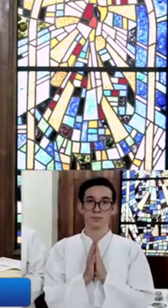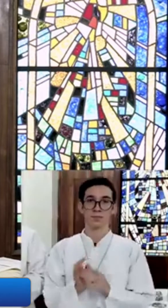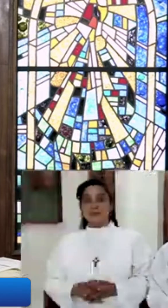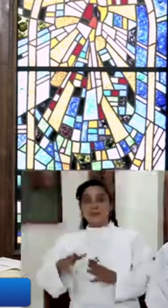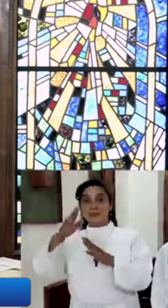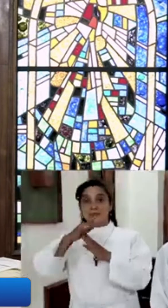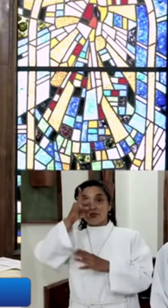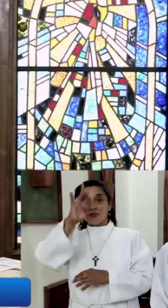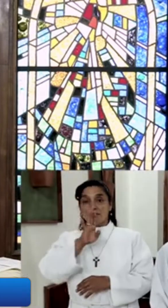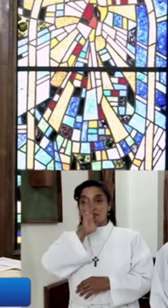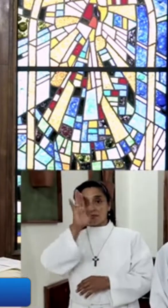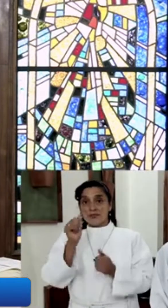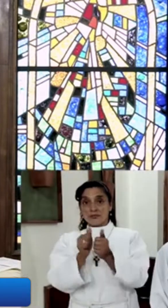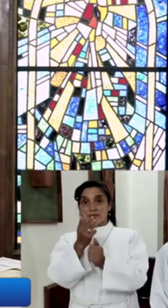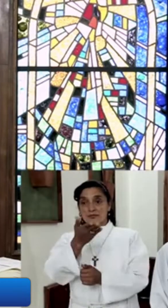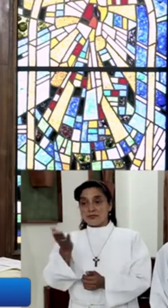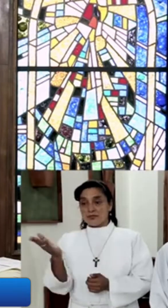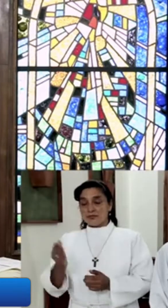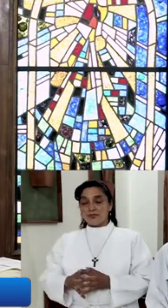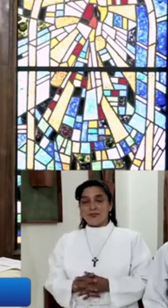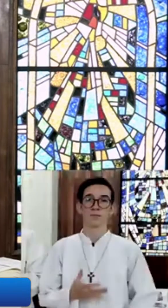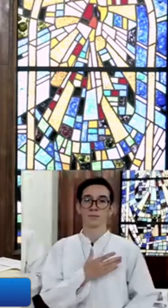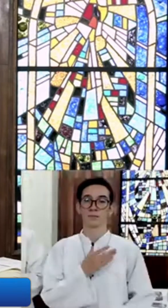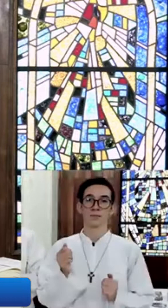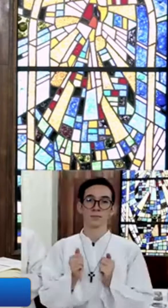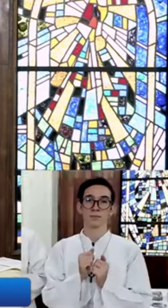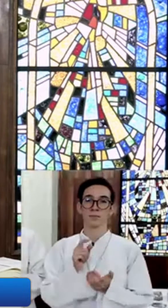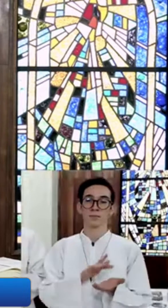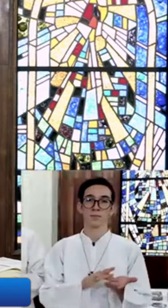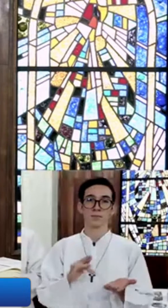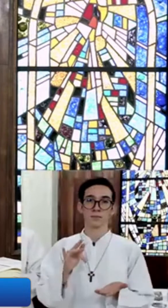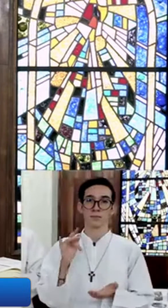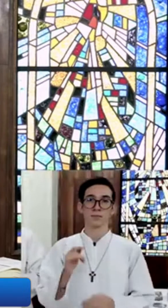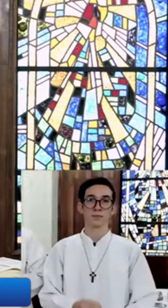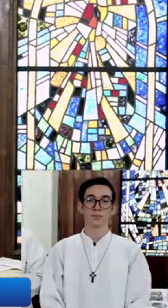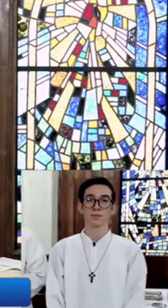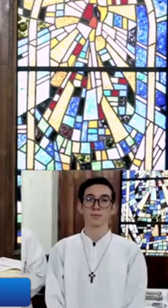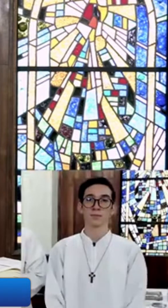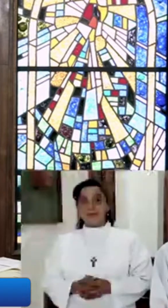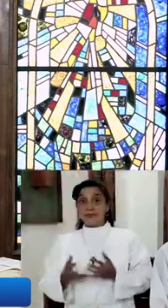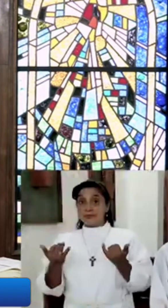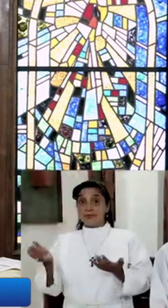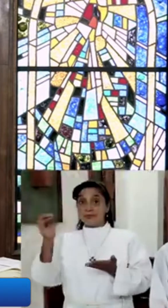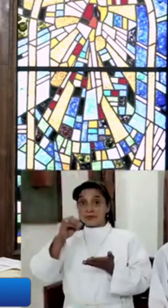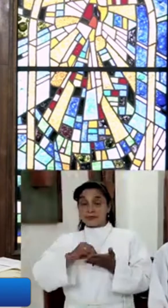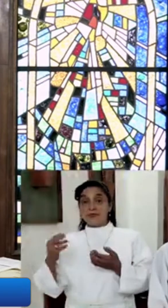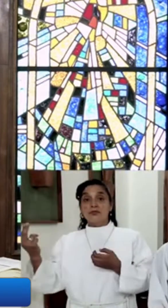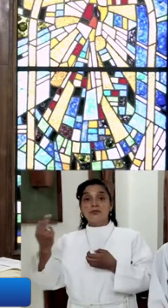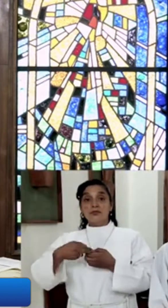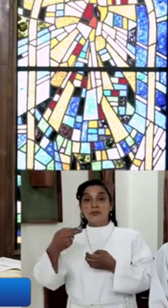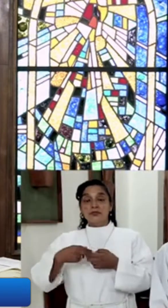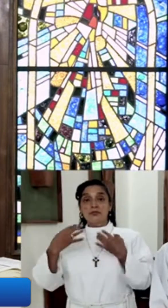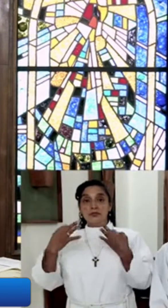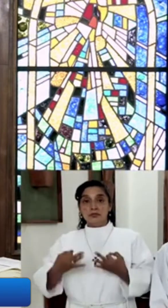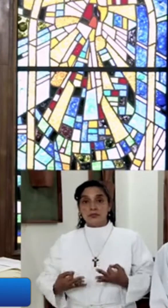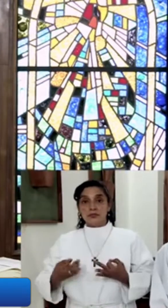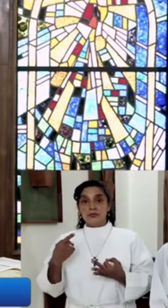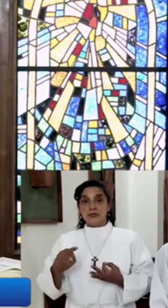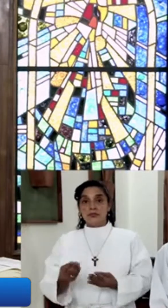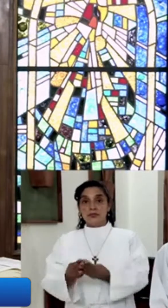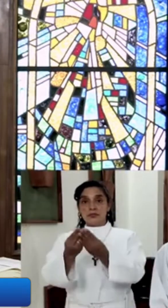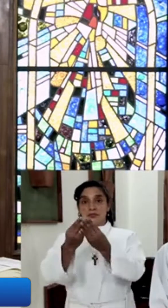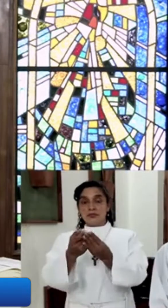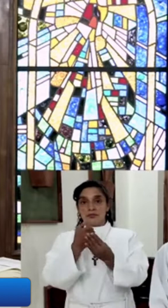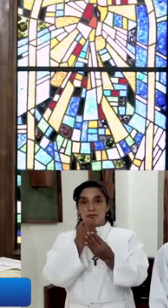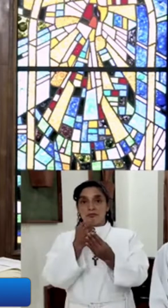La paz del Señor esté siempre con ustedes. Y con su espíritu. Dispongámonos a participar dignamente en esta